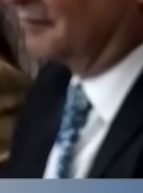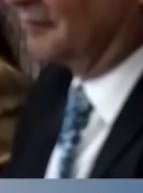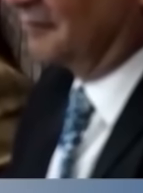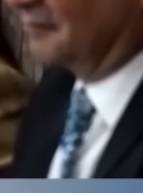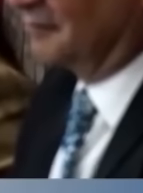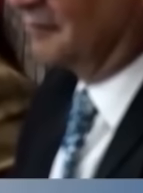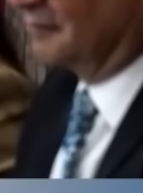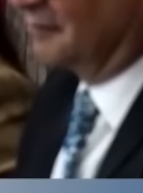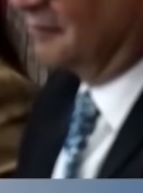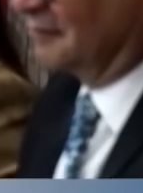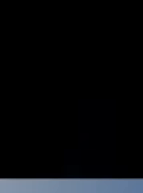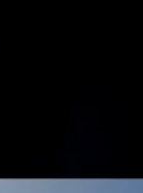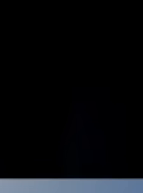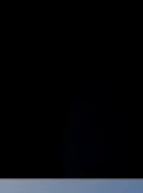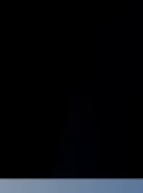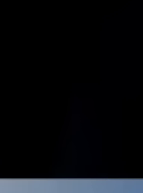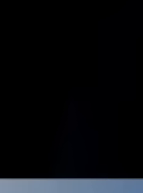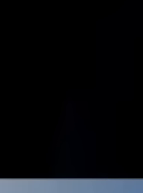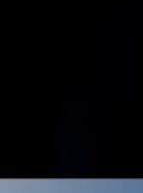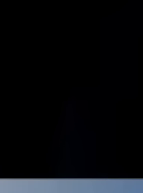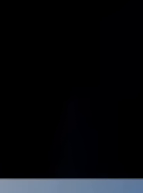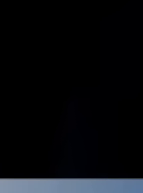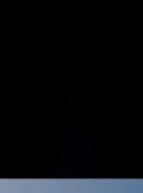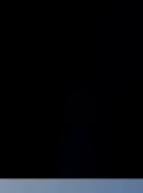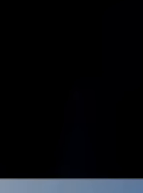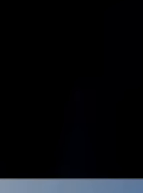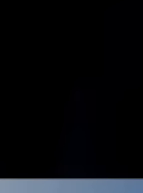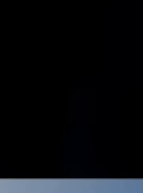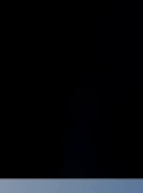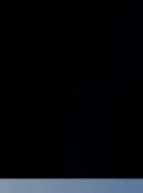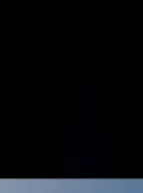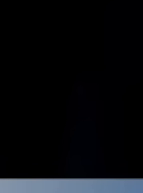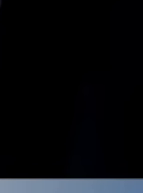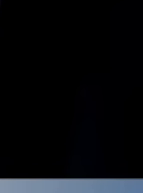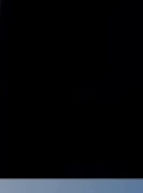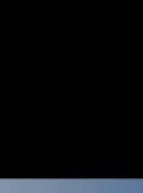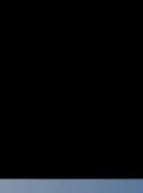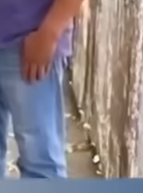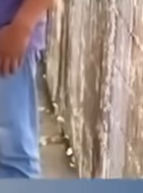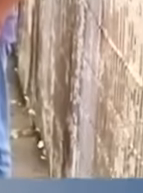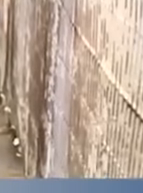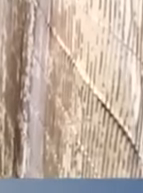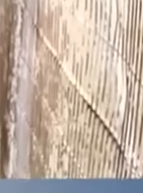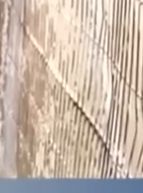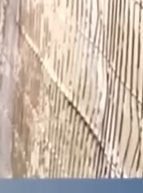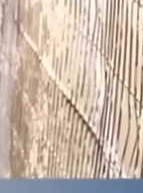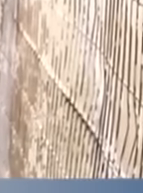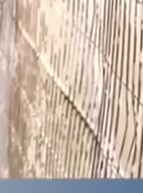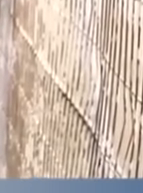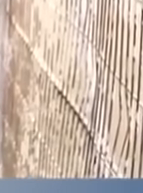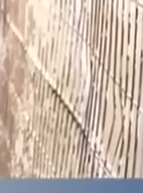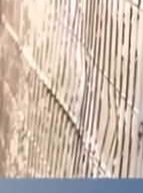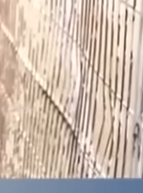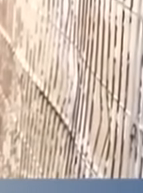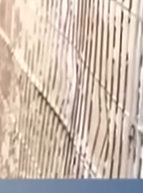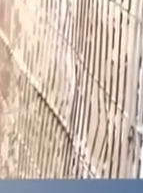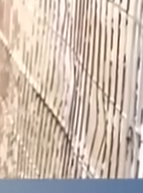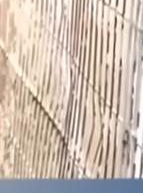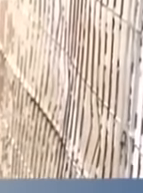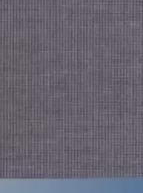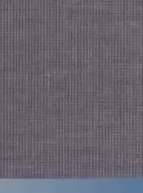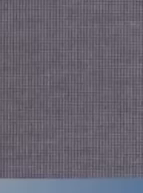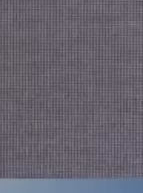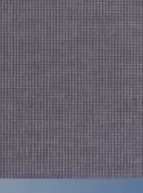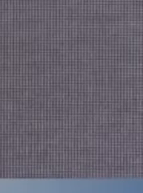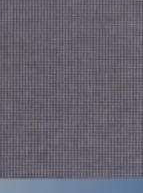libertad qué carteras, qué personas deben formar parte mirando un horizonte que es el término del gobierno, nos quedan 2 años y fracción, pero con